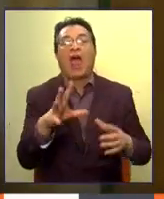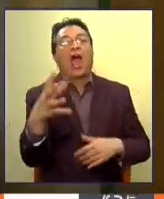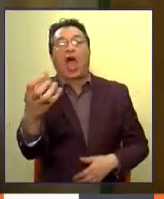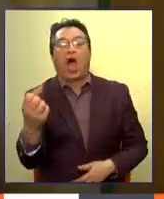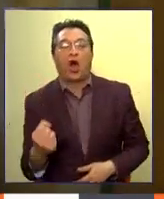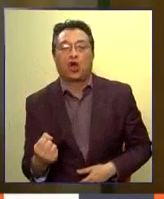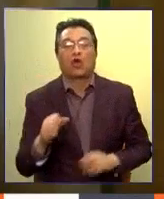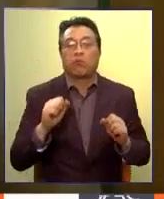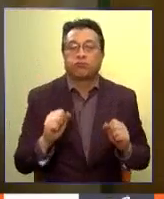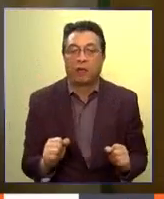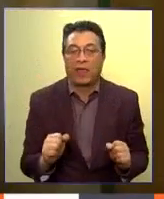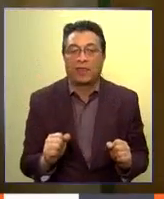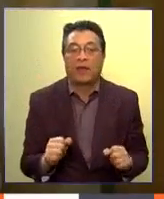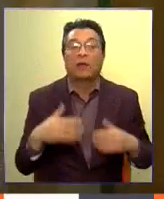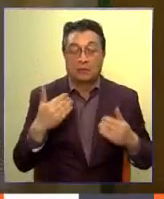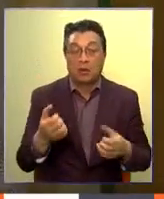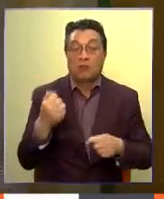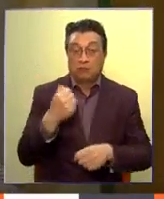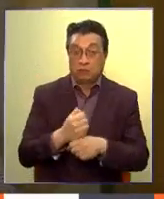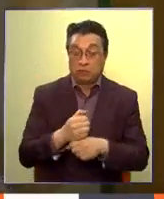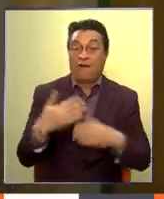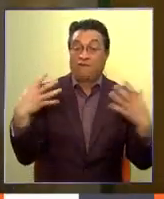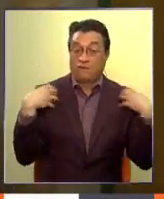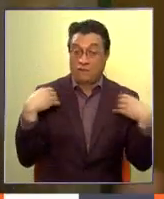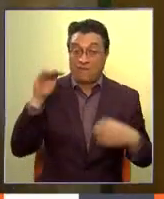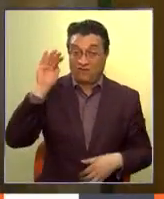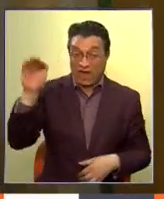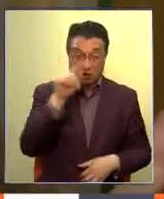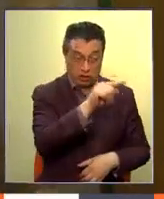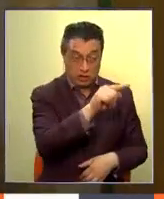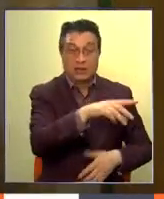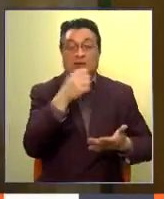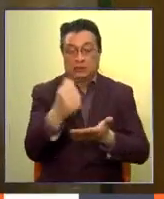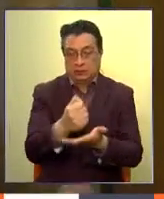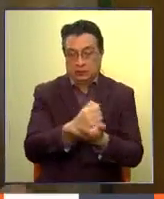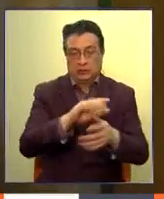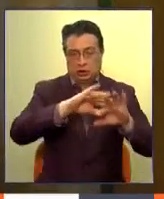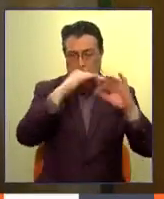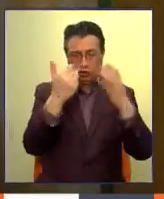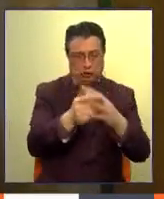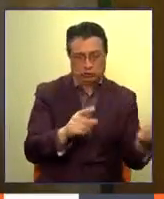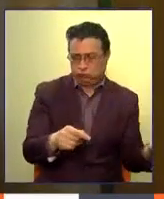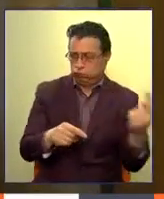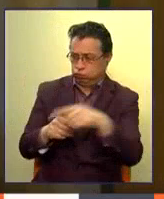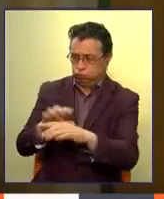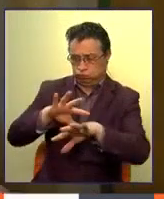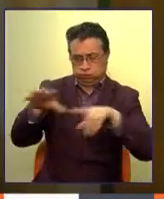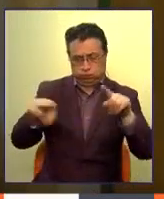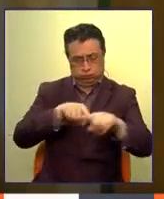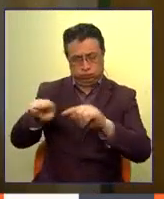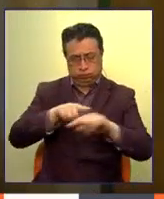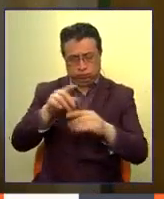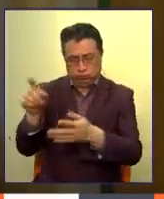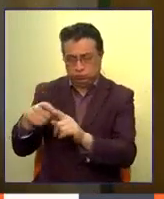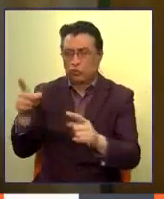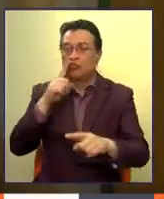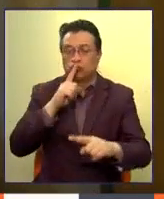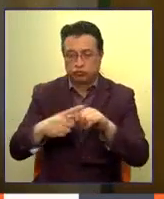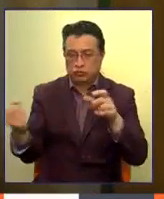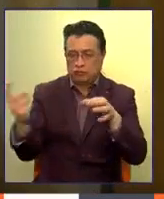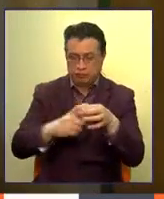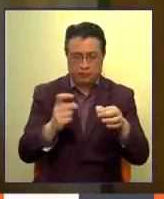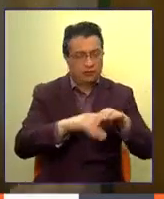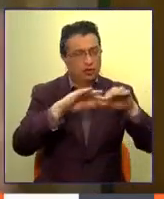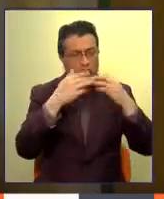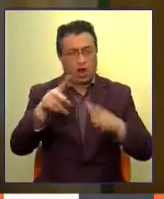Y además le vamos a entregar la pega al banco para que el banco vaya y se haga cargo de cerrar el otro crédito, de reinscribir la propiedad, de hacer los